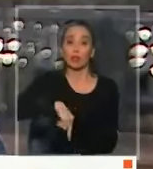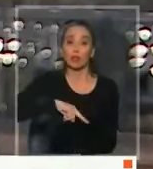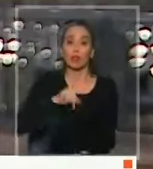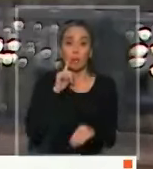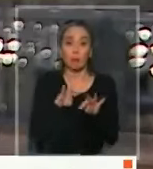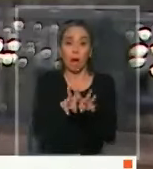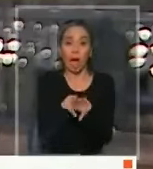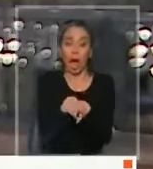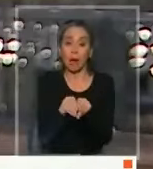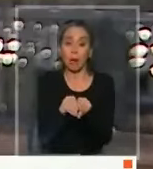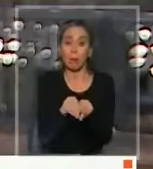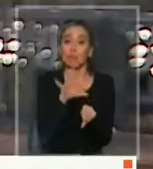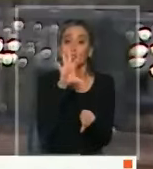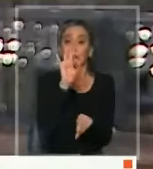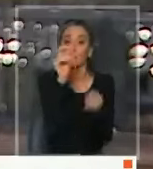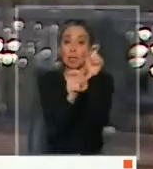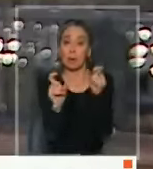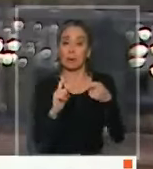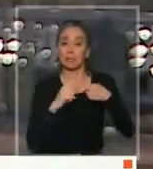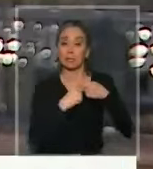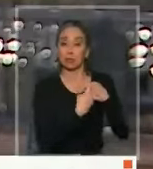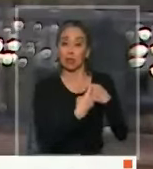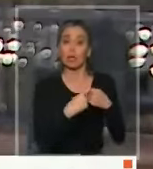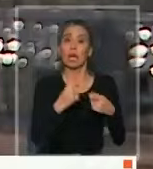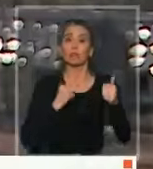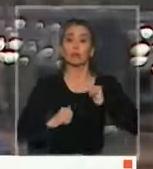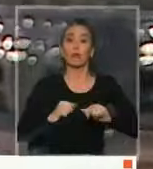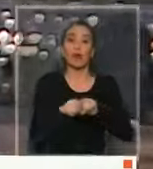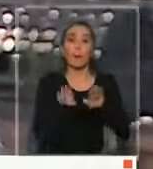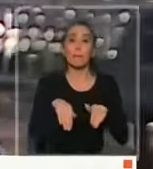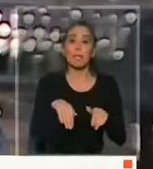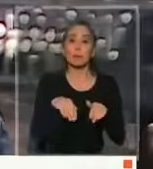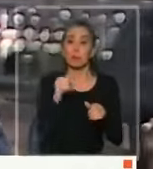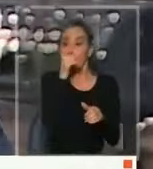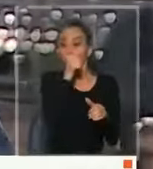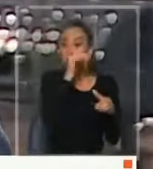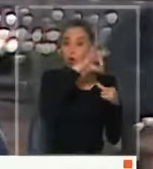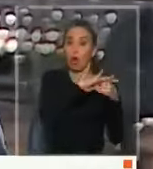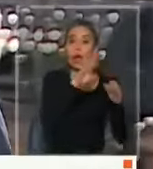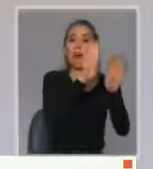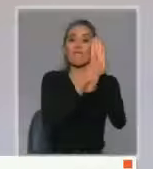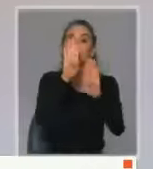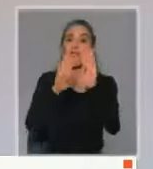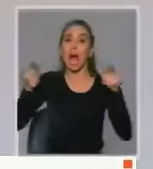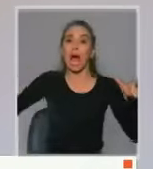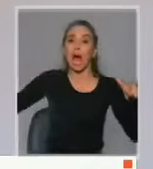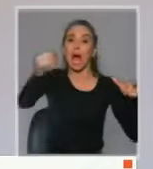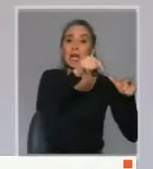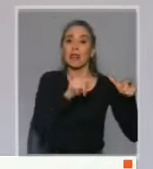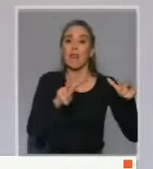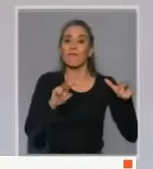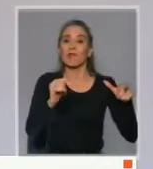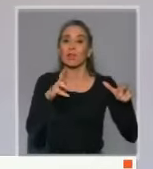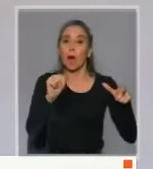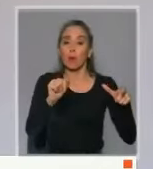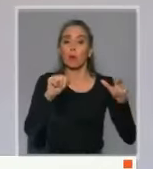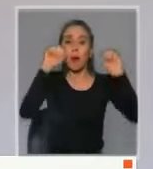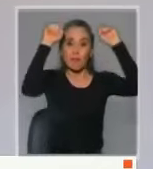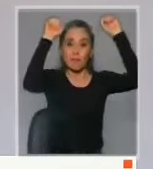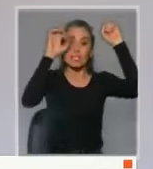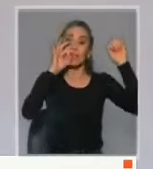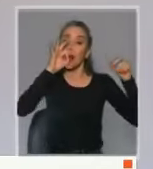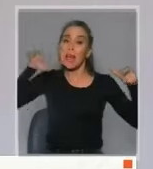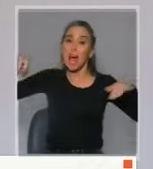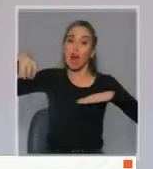de 50 personas que han sufrido este mismo tema en distintos bares de la comuna de Itacura. La Fiscalía Oriente tiene un foco